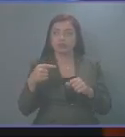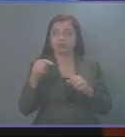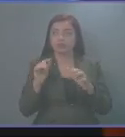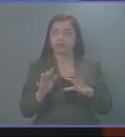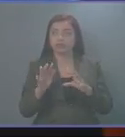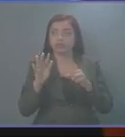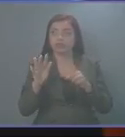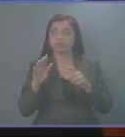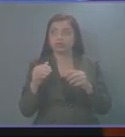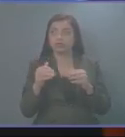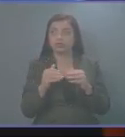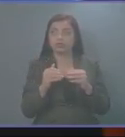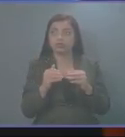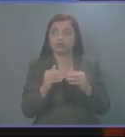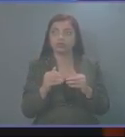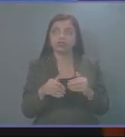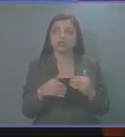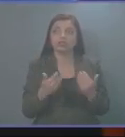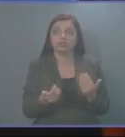10.07-8-2016-11 y